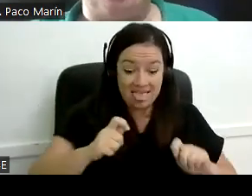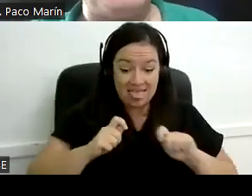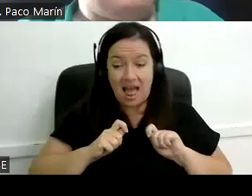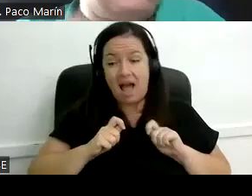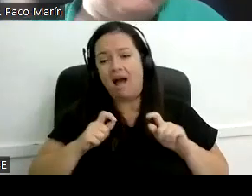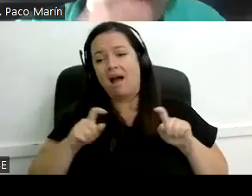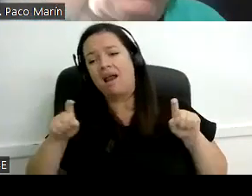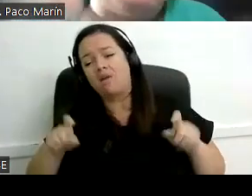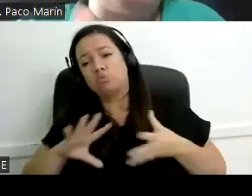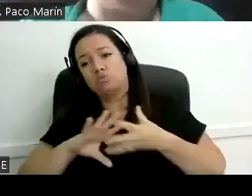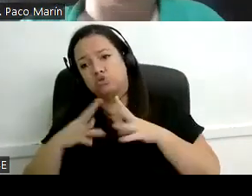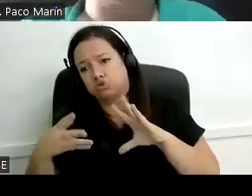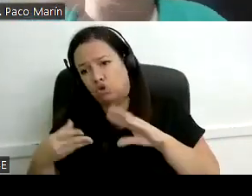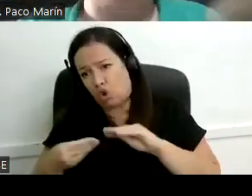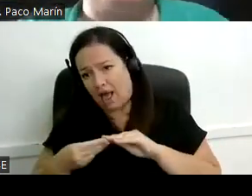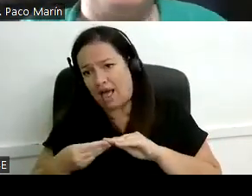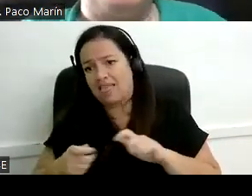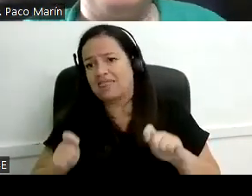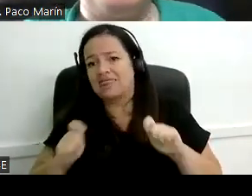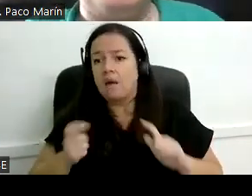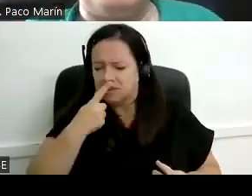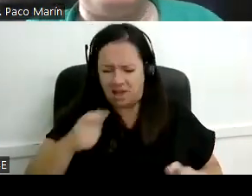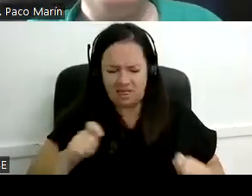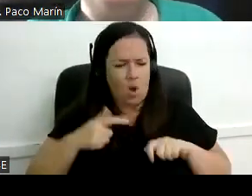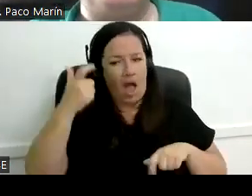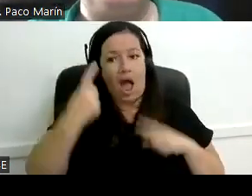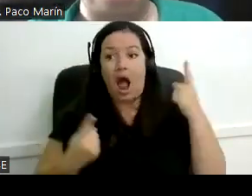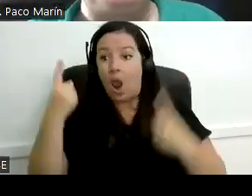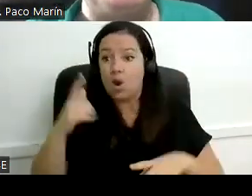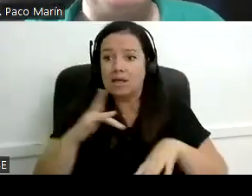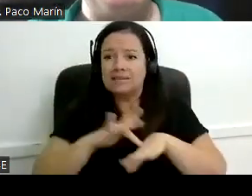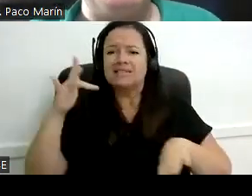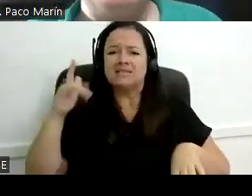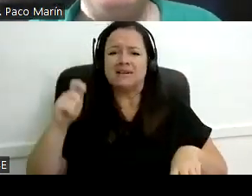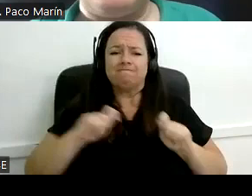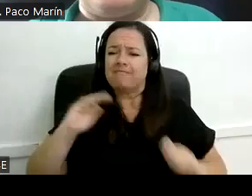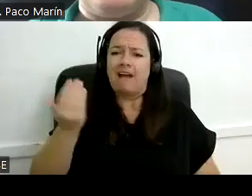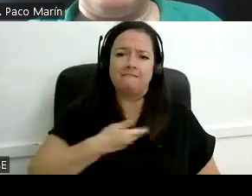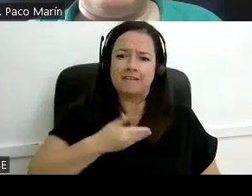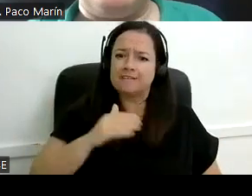relajación muscular, bueno, a cualquier producto que produzca cualquier efecto. Es decir, hay gente que es especialmente sensible